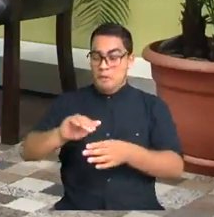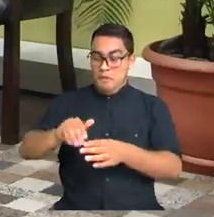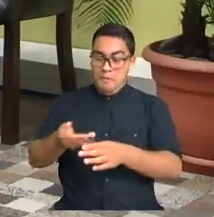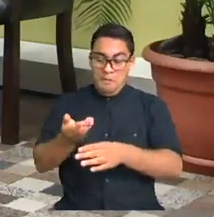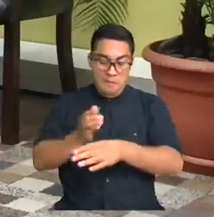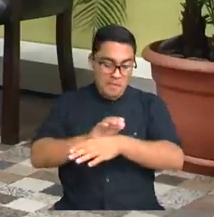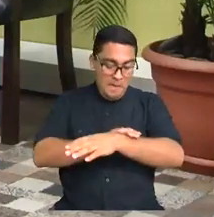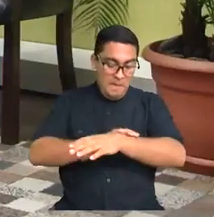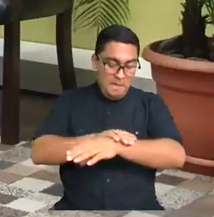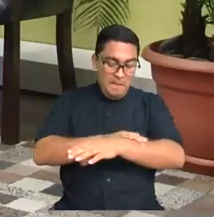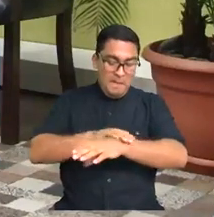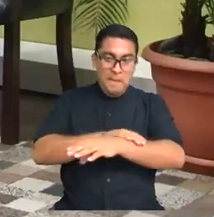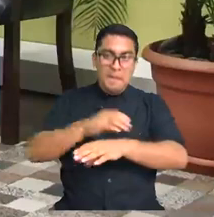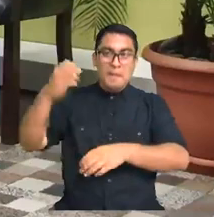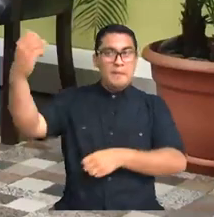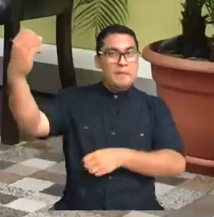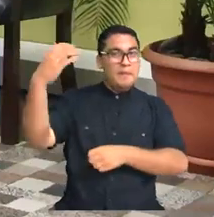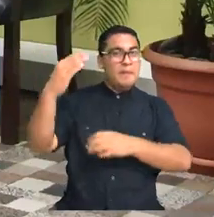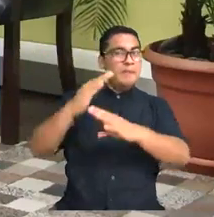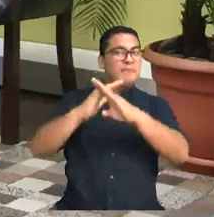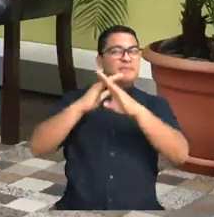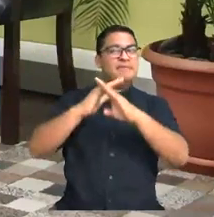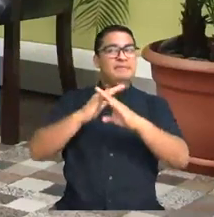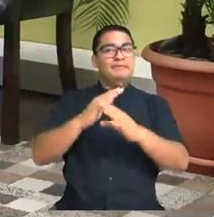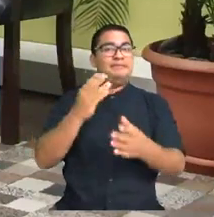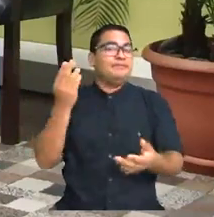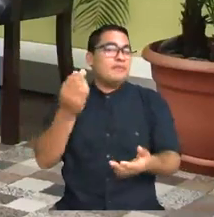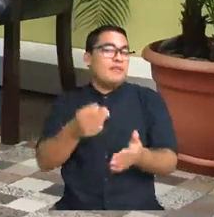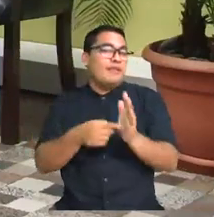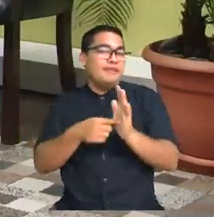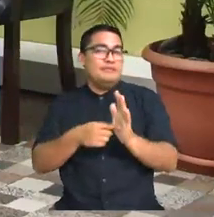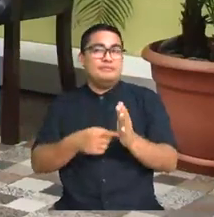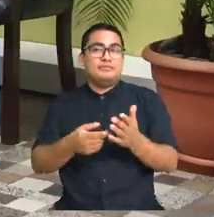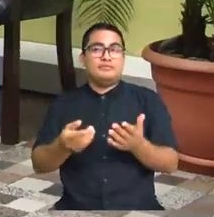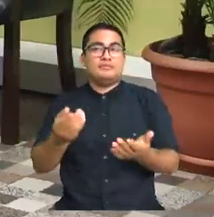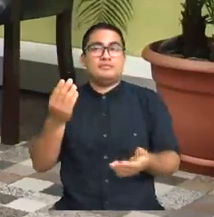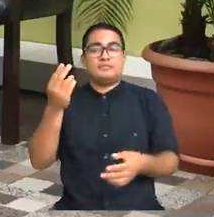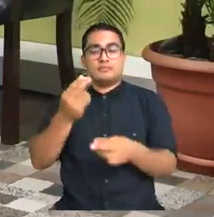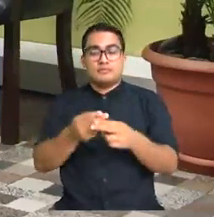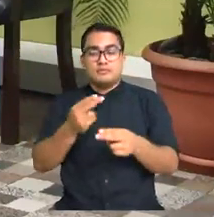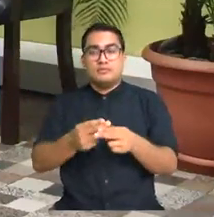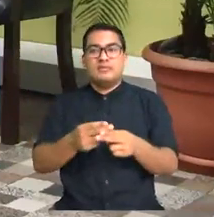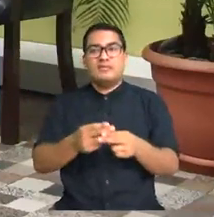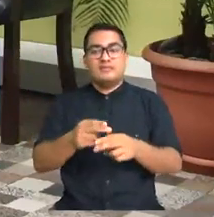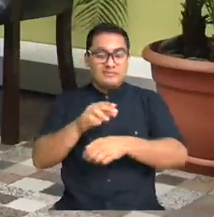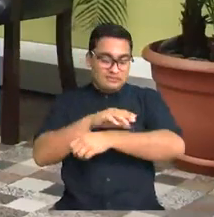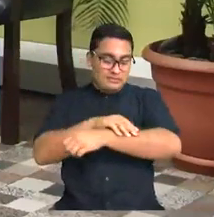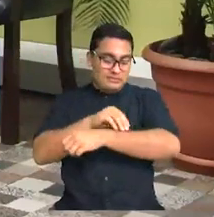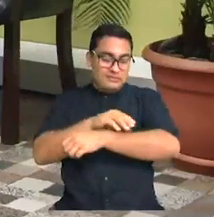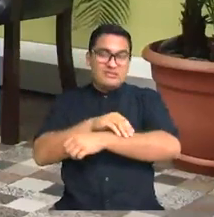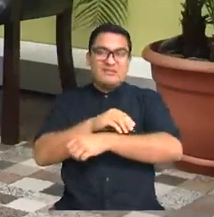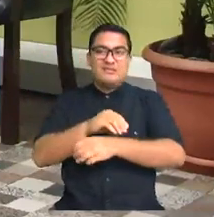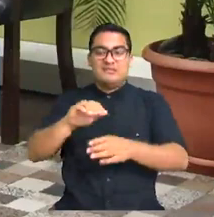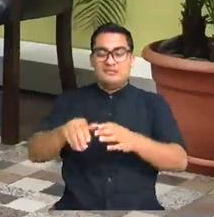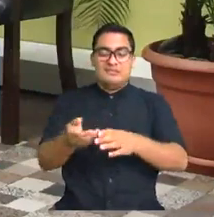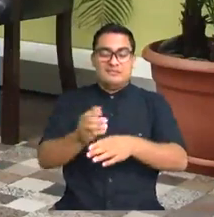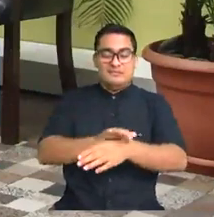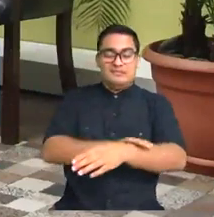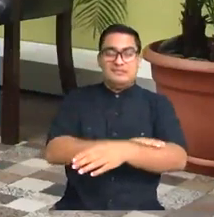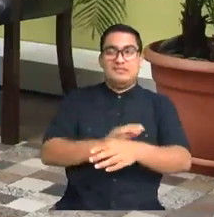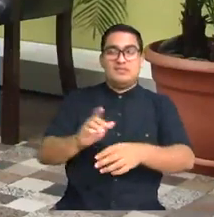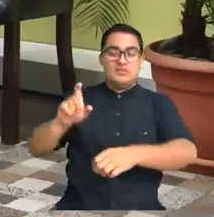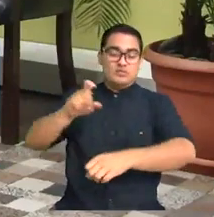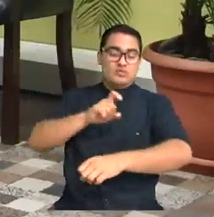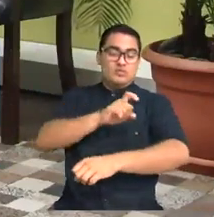depender mucho del tipo de piel para poder saber el vehículo. Es decir, si es crema, si es loción, si es